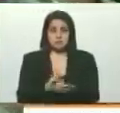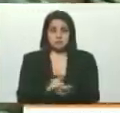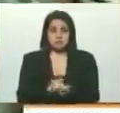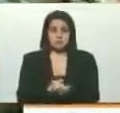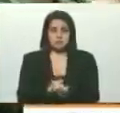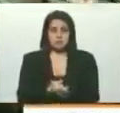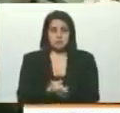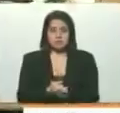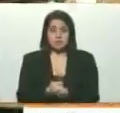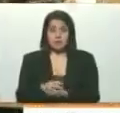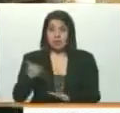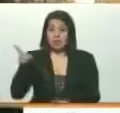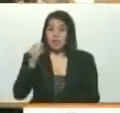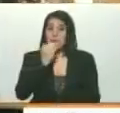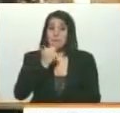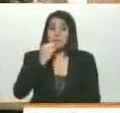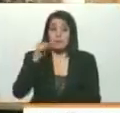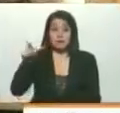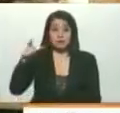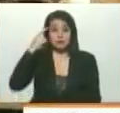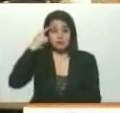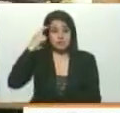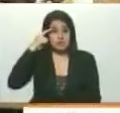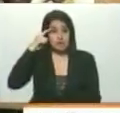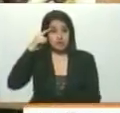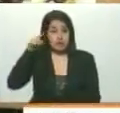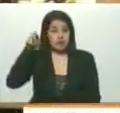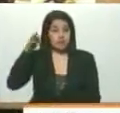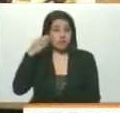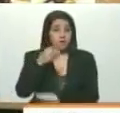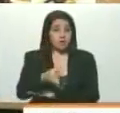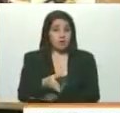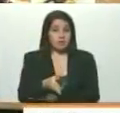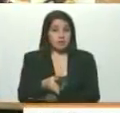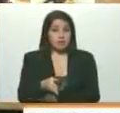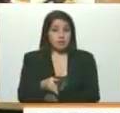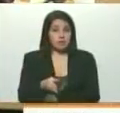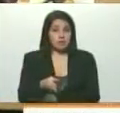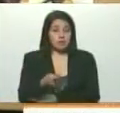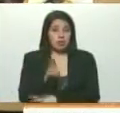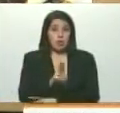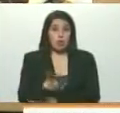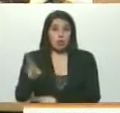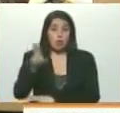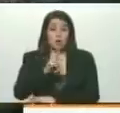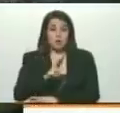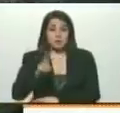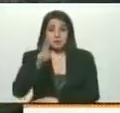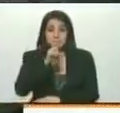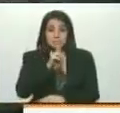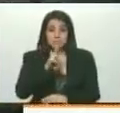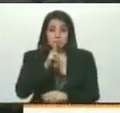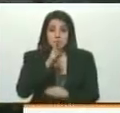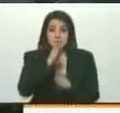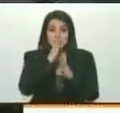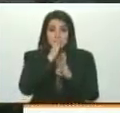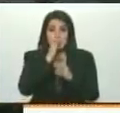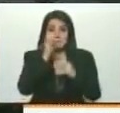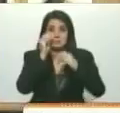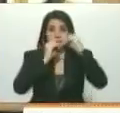mango suave porque él anduvo por allá del uso de la plataforma bancaria de